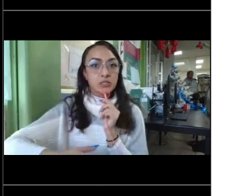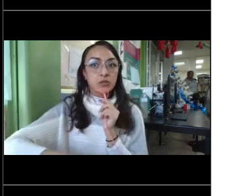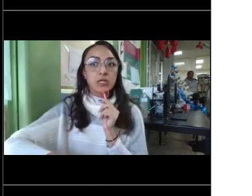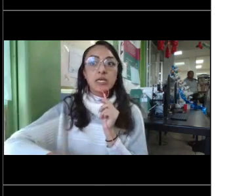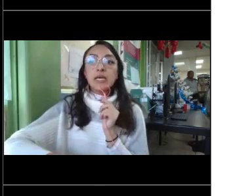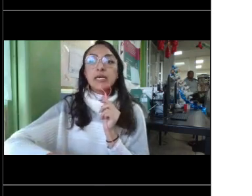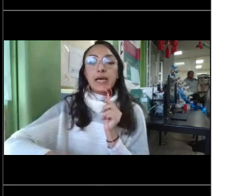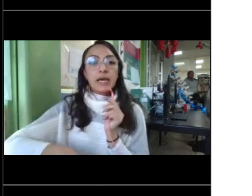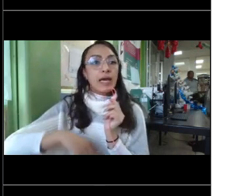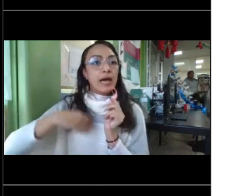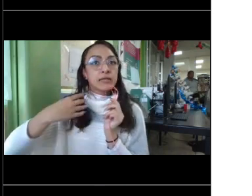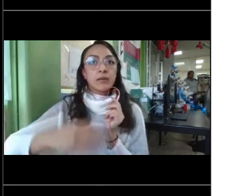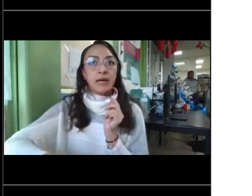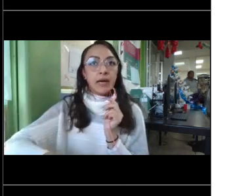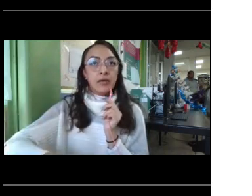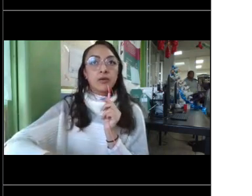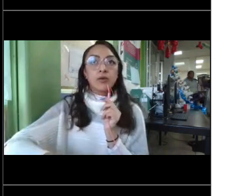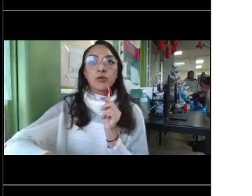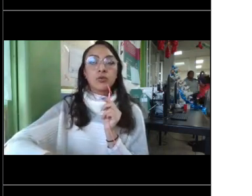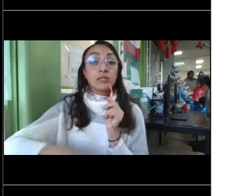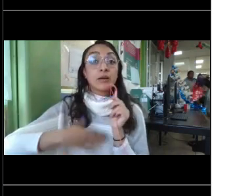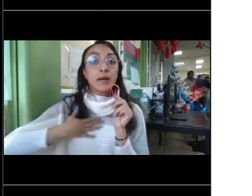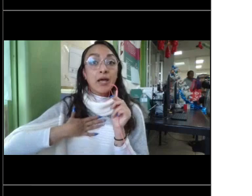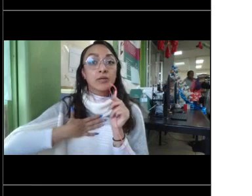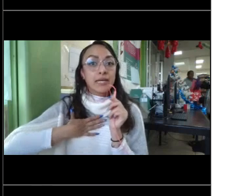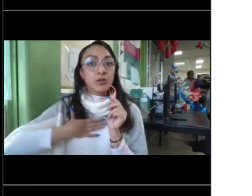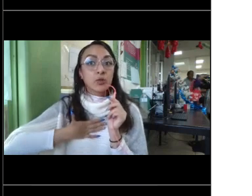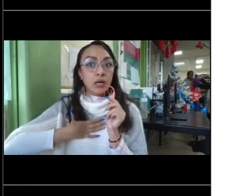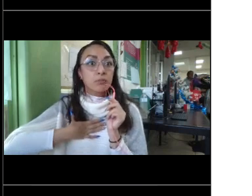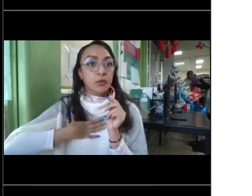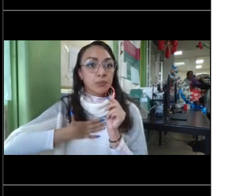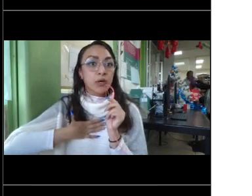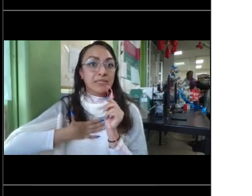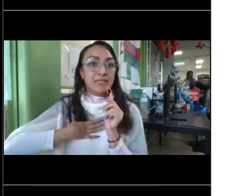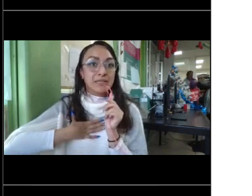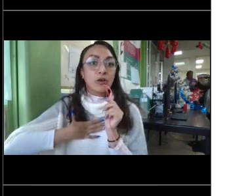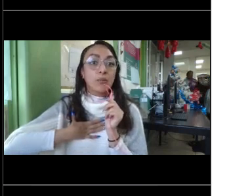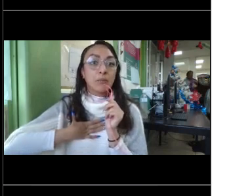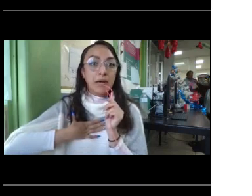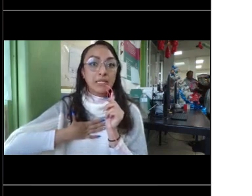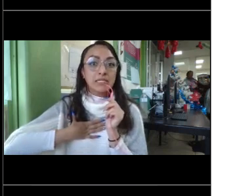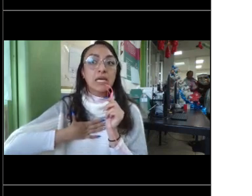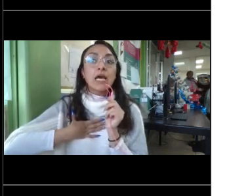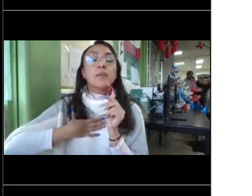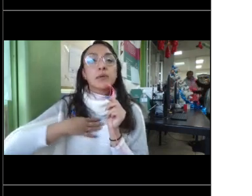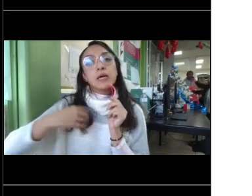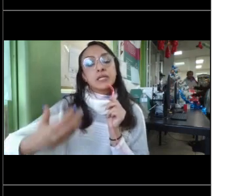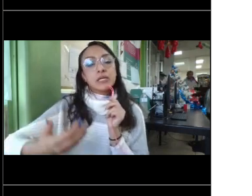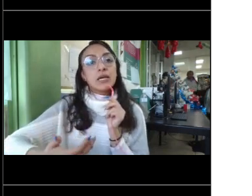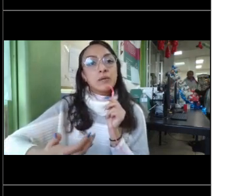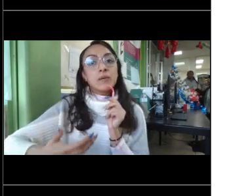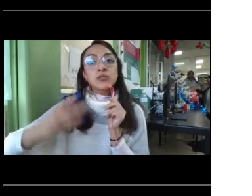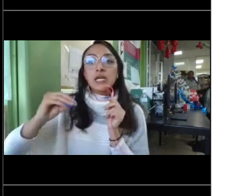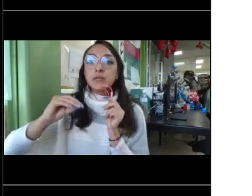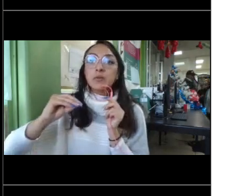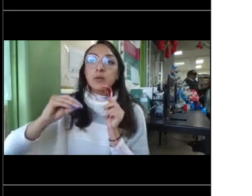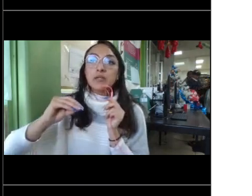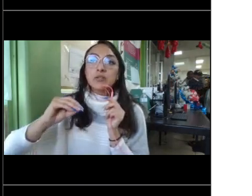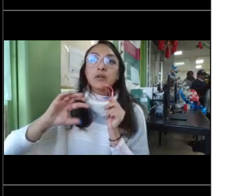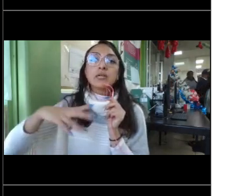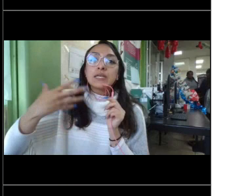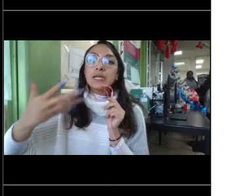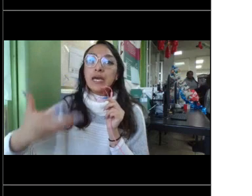la audición, que han trabajado o no han trabajado en el duelo propio que tienen como padres, porque a partir de ahí vamos a